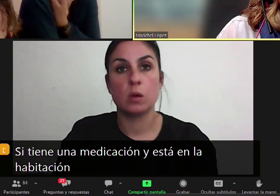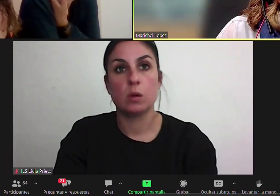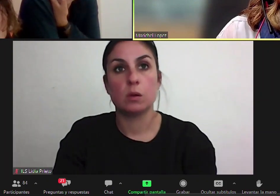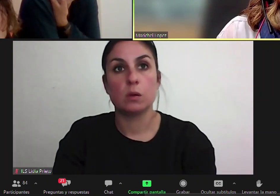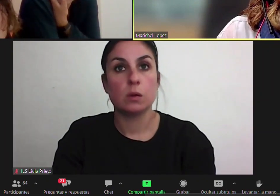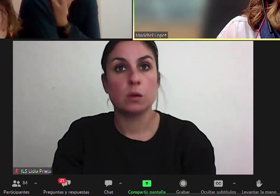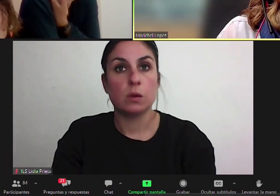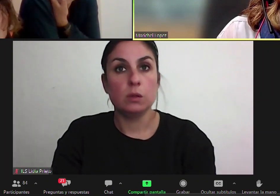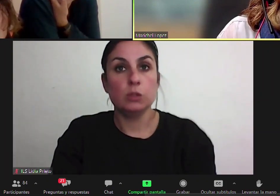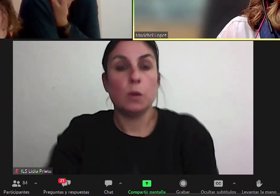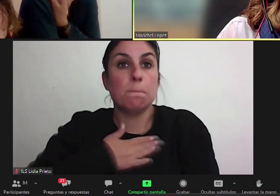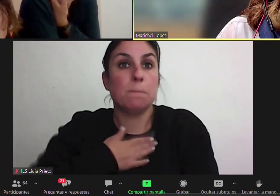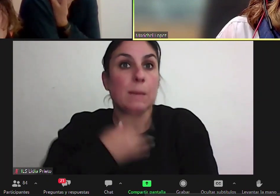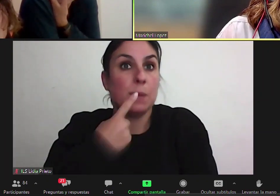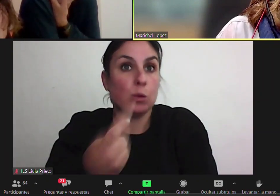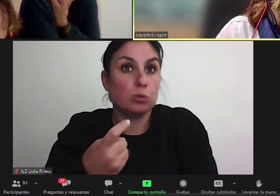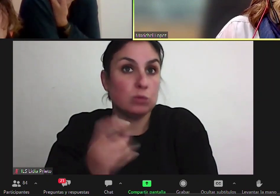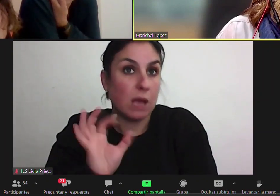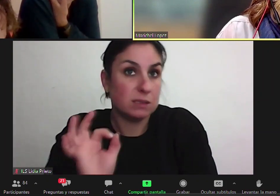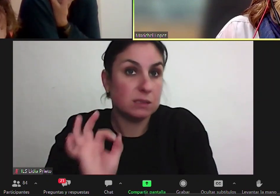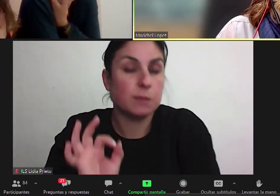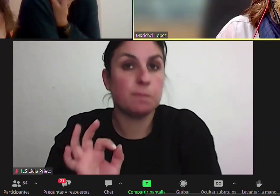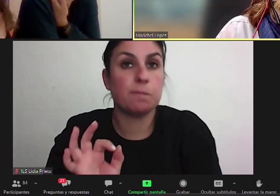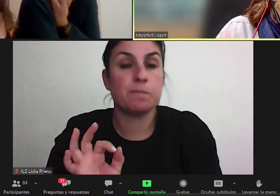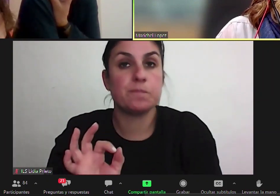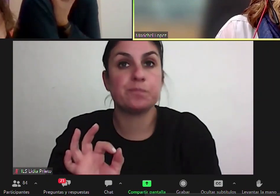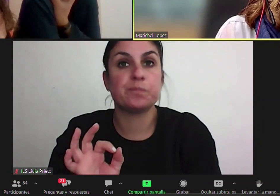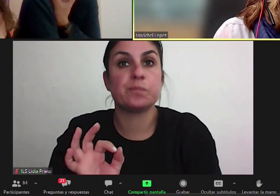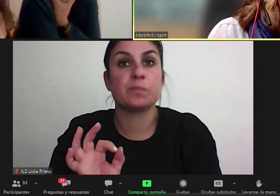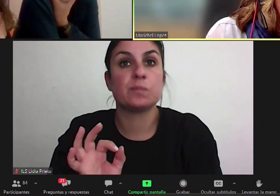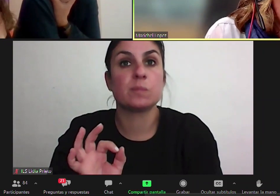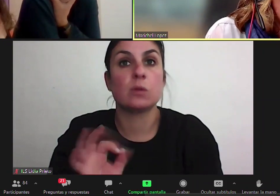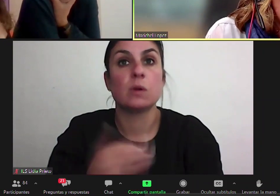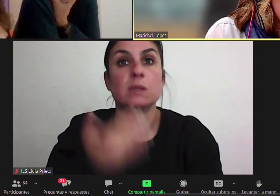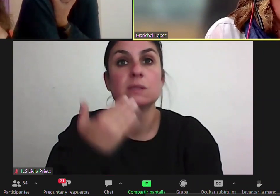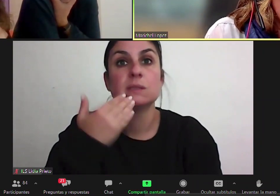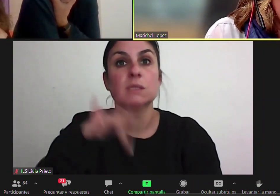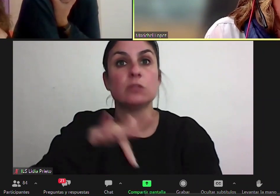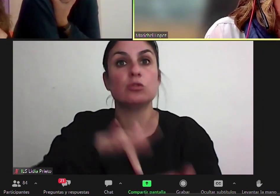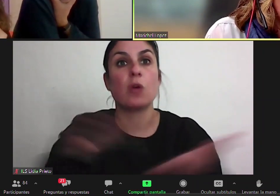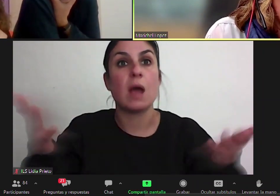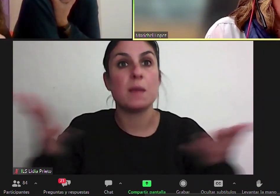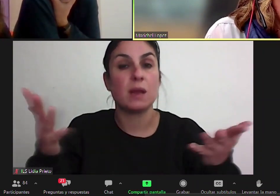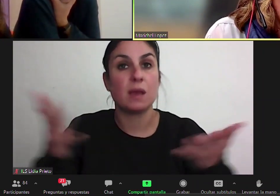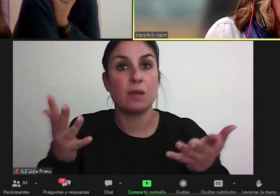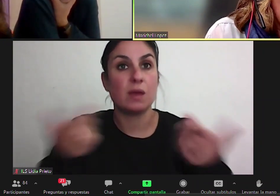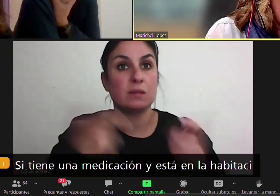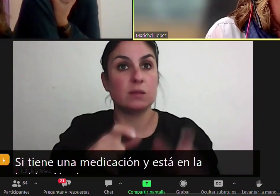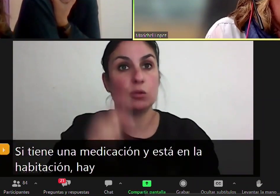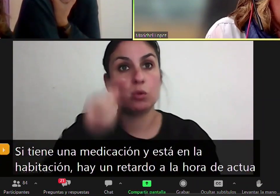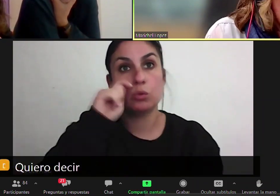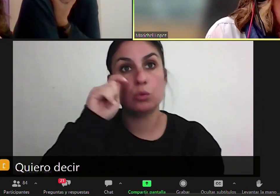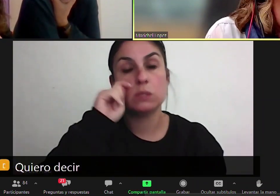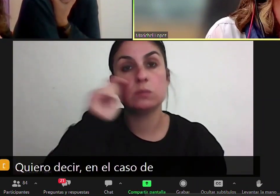Yo mi pregunta básicamente era esa. ¿Actuamos en caso de una emergencia dentro del sector de oficinas de turismo